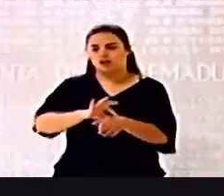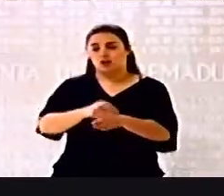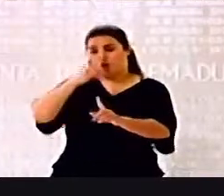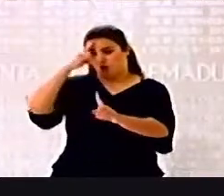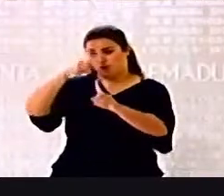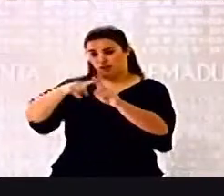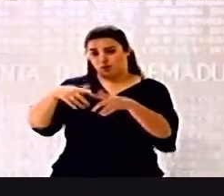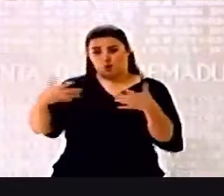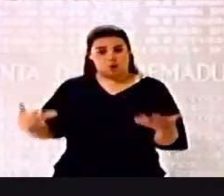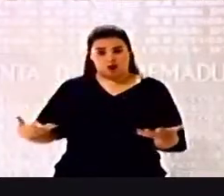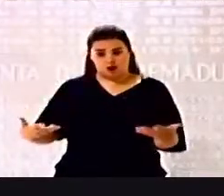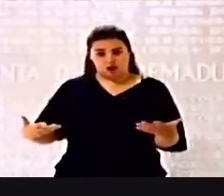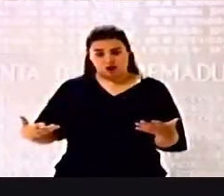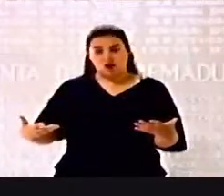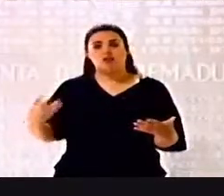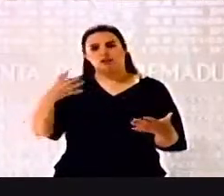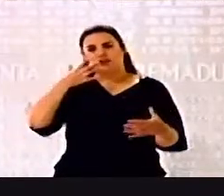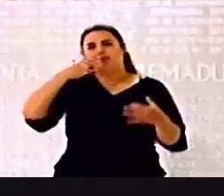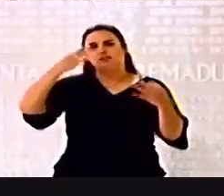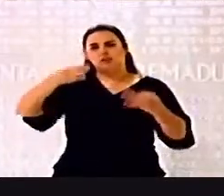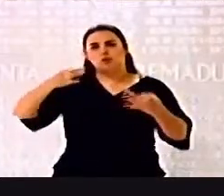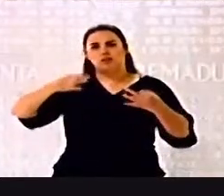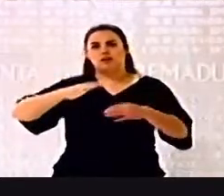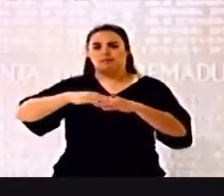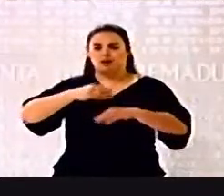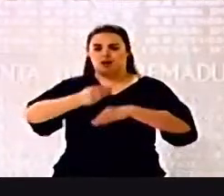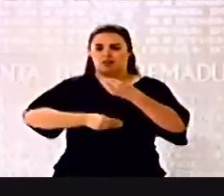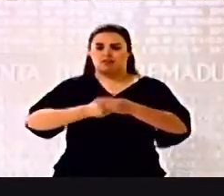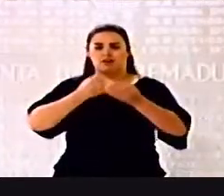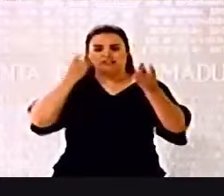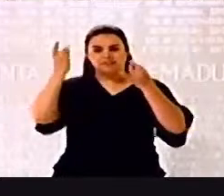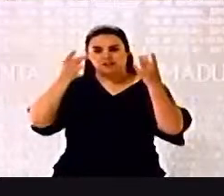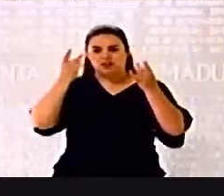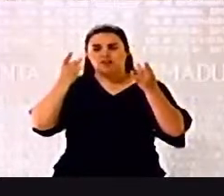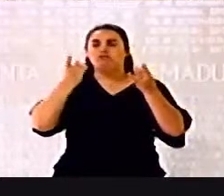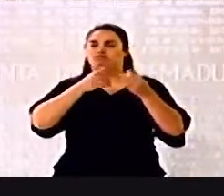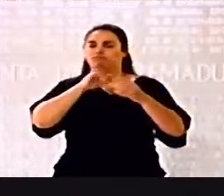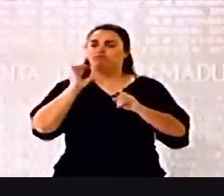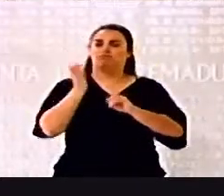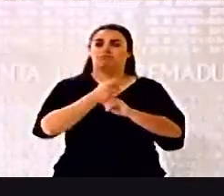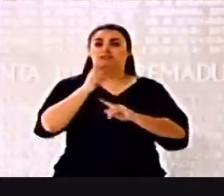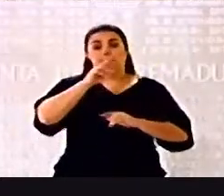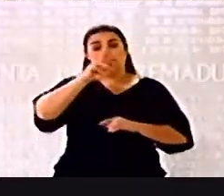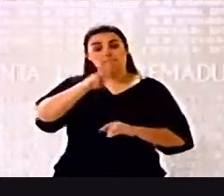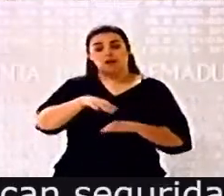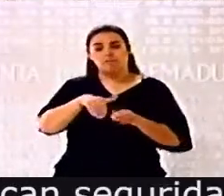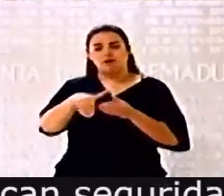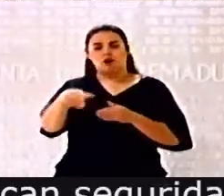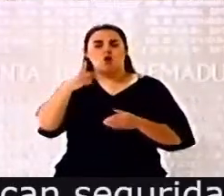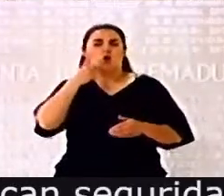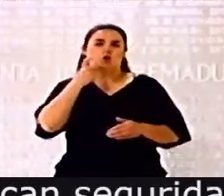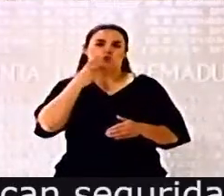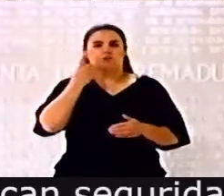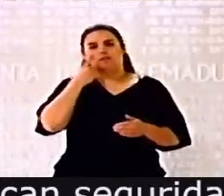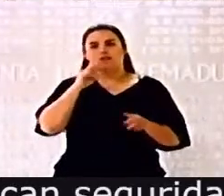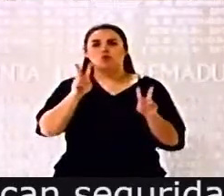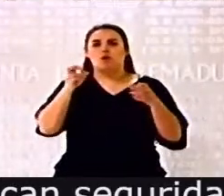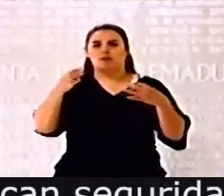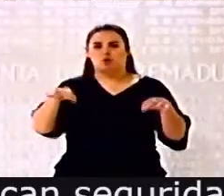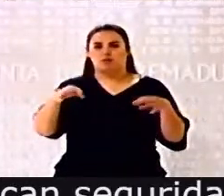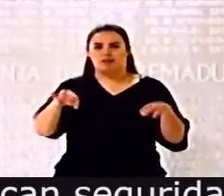objetivo buscar la seguridad en la realización de esas actividades y servir para acostumbrarnos a la nueva